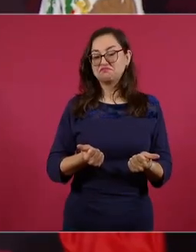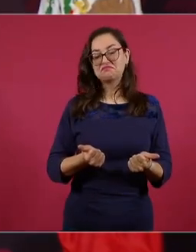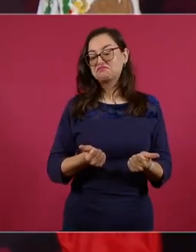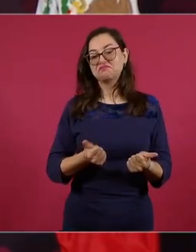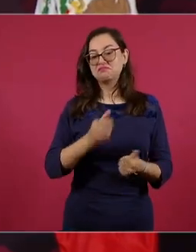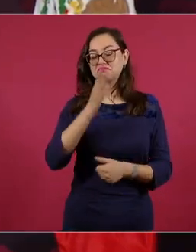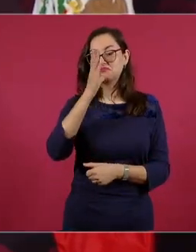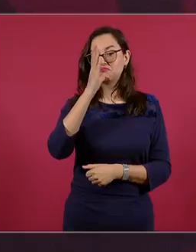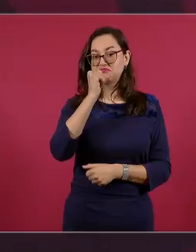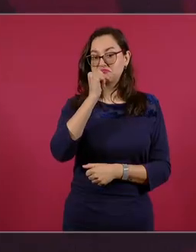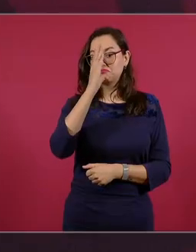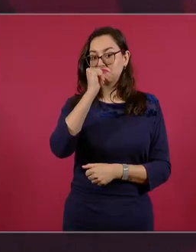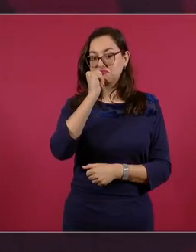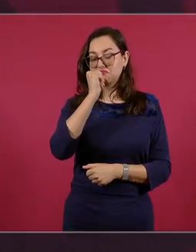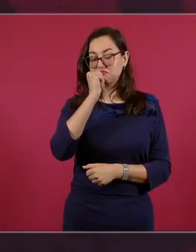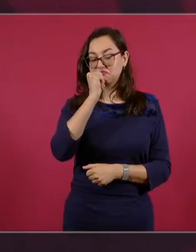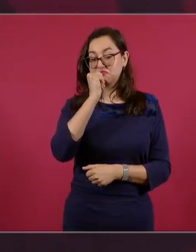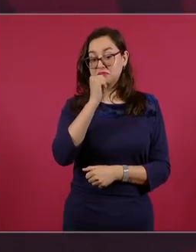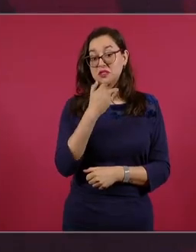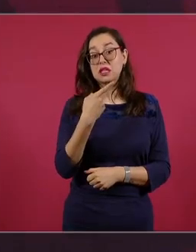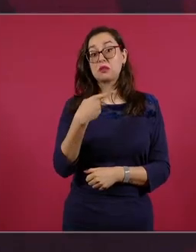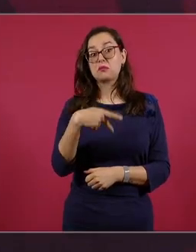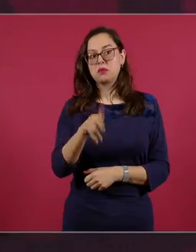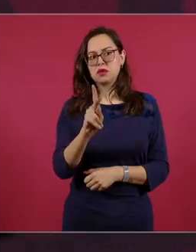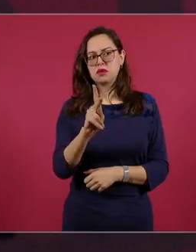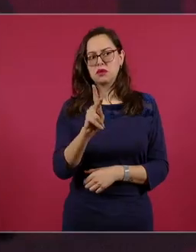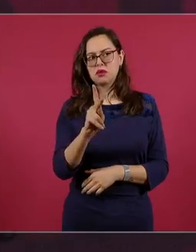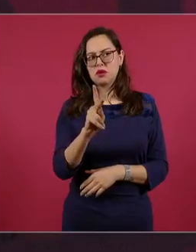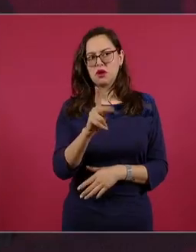pero ya algunos sí